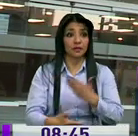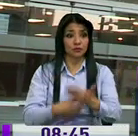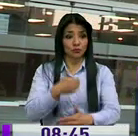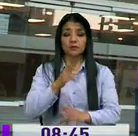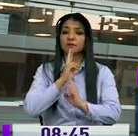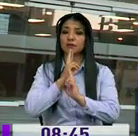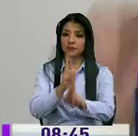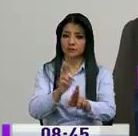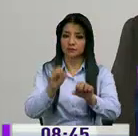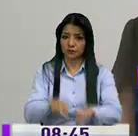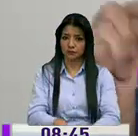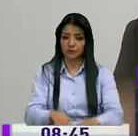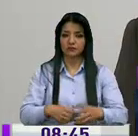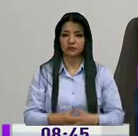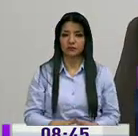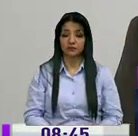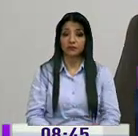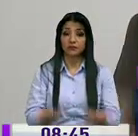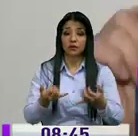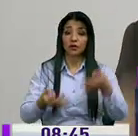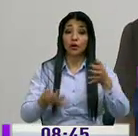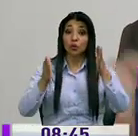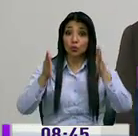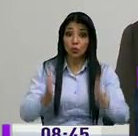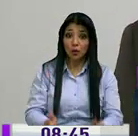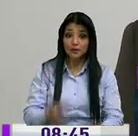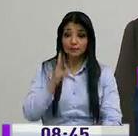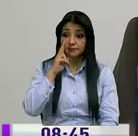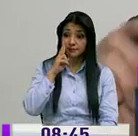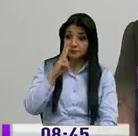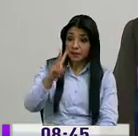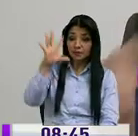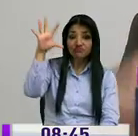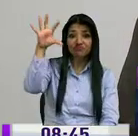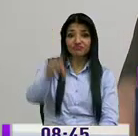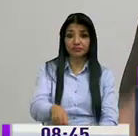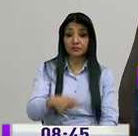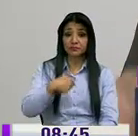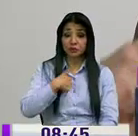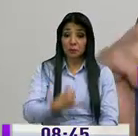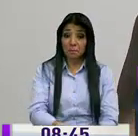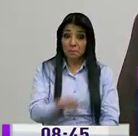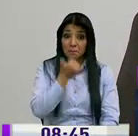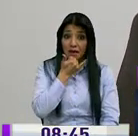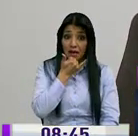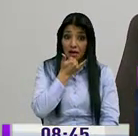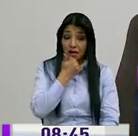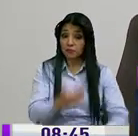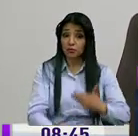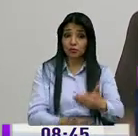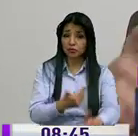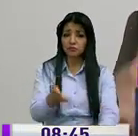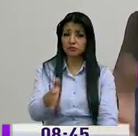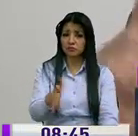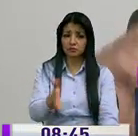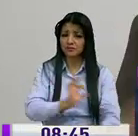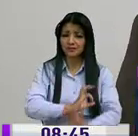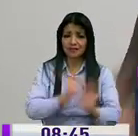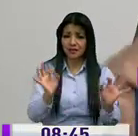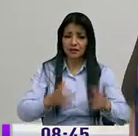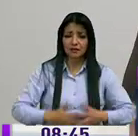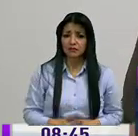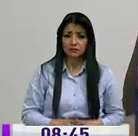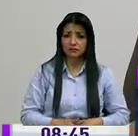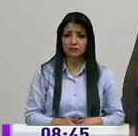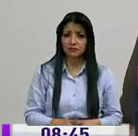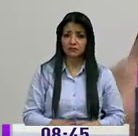su dictamen. Hoy los jueces han constatado que no hemos hecho mal procedimientos y no han